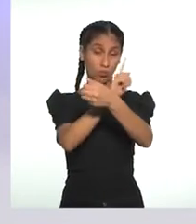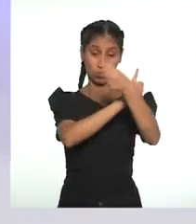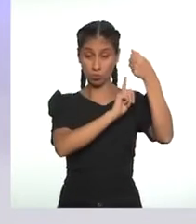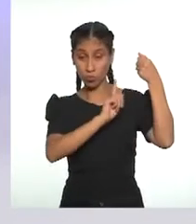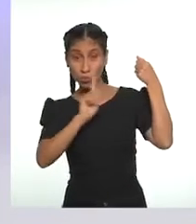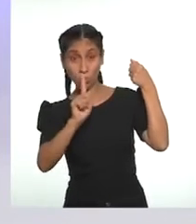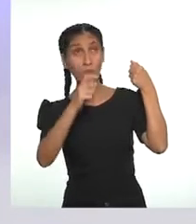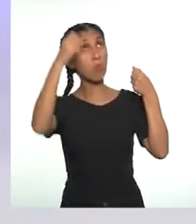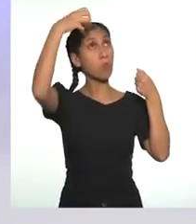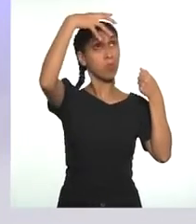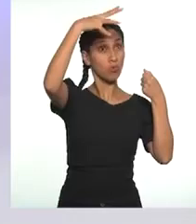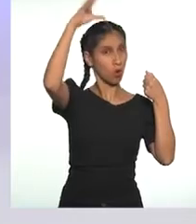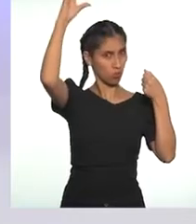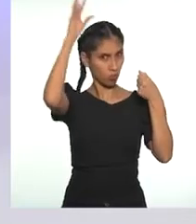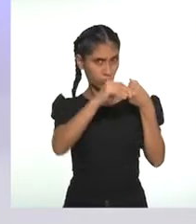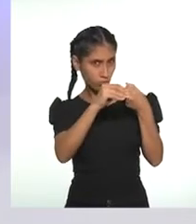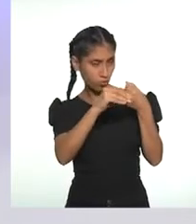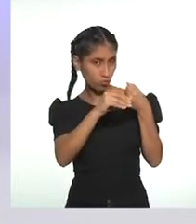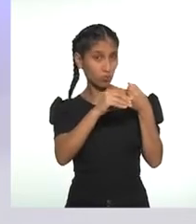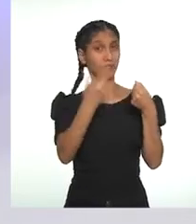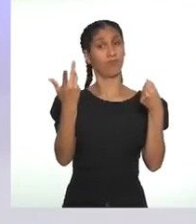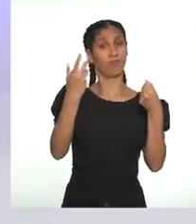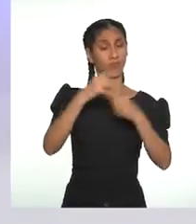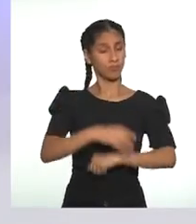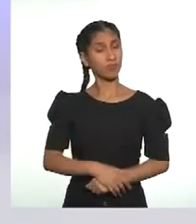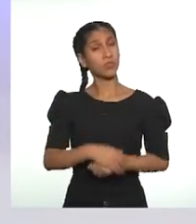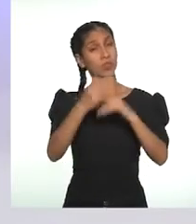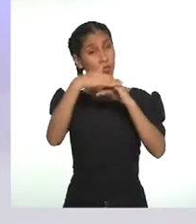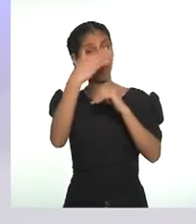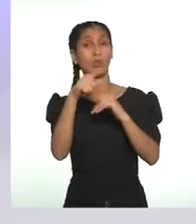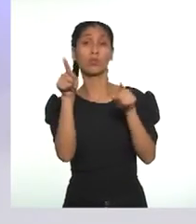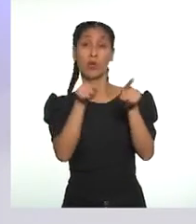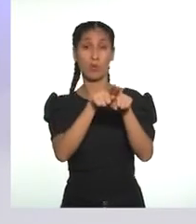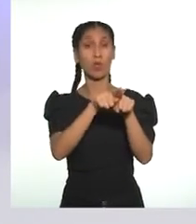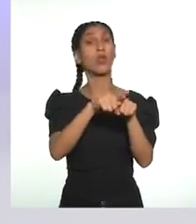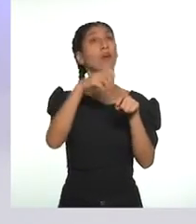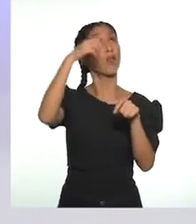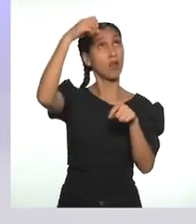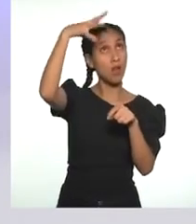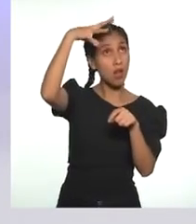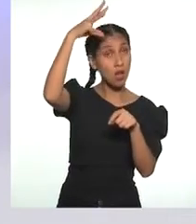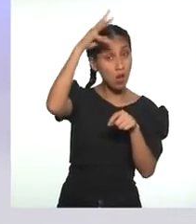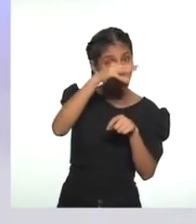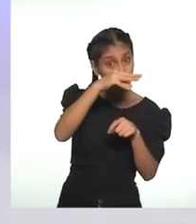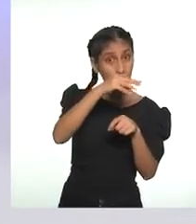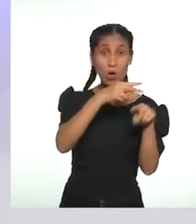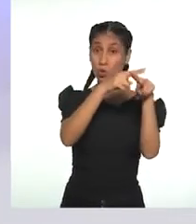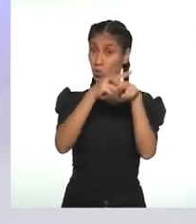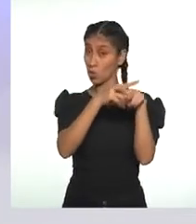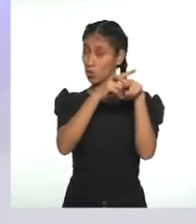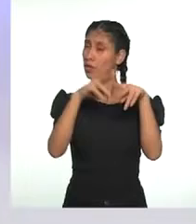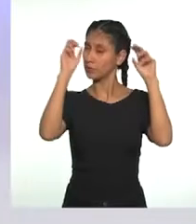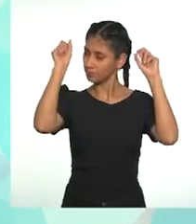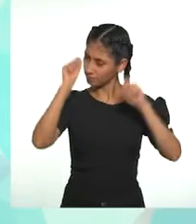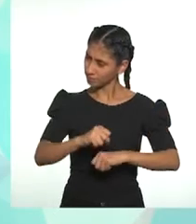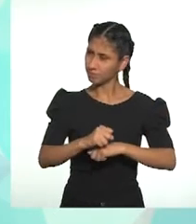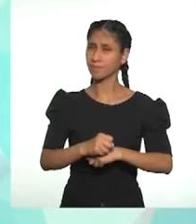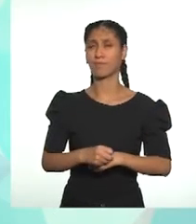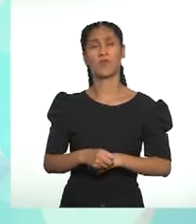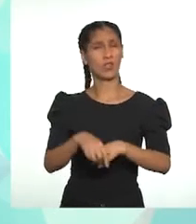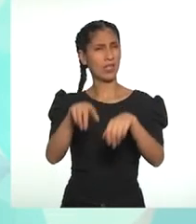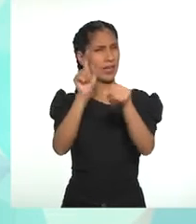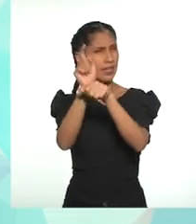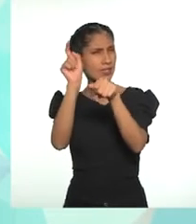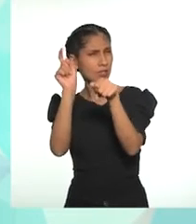por favor. Les estoy pidiendo que aprieten el interruptor para apagar la luz y así cuidar nuestro consumo de energía eléctrica. Así